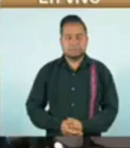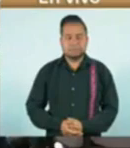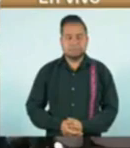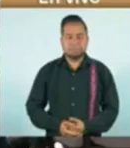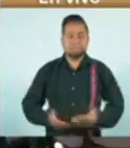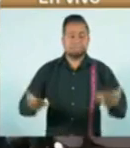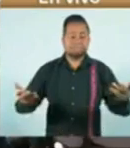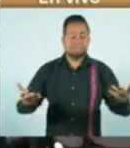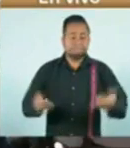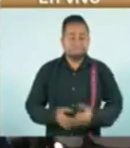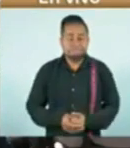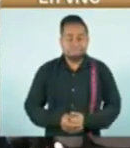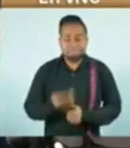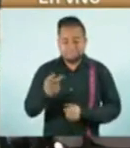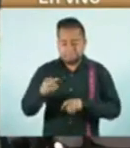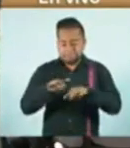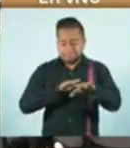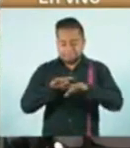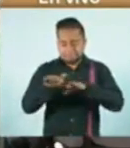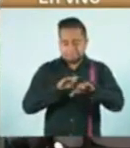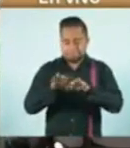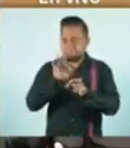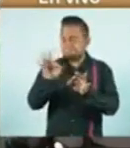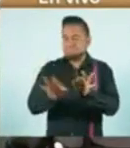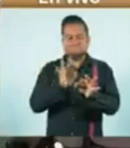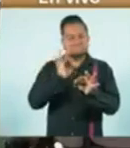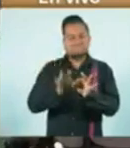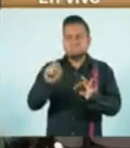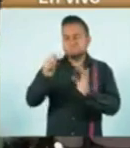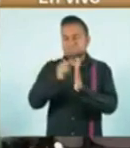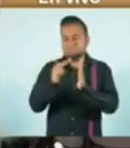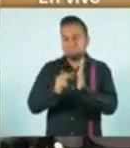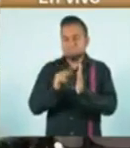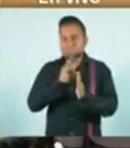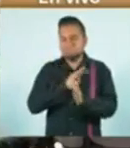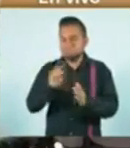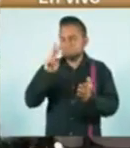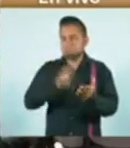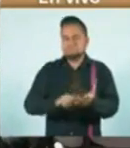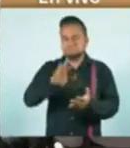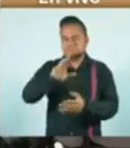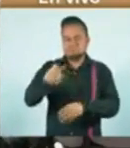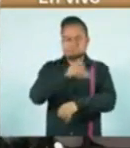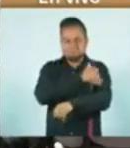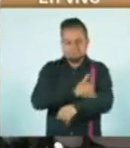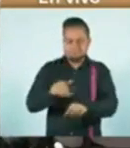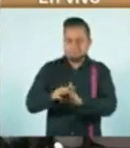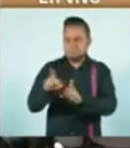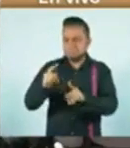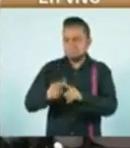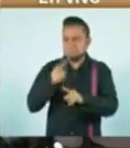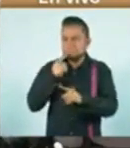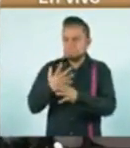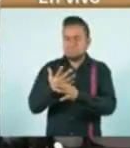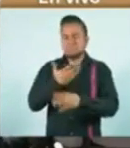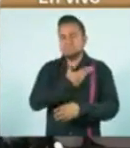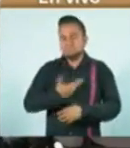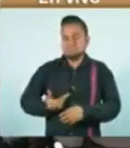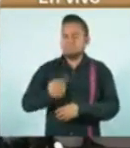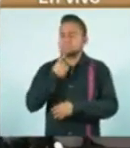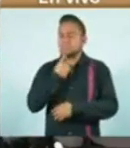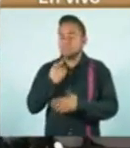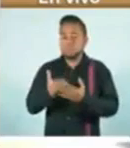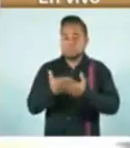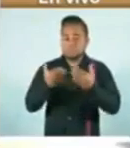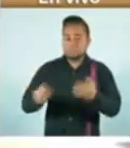Bueno, pues este es el trabajo que está concluyendo en Huatulco, más de 2.500 familias, como decía el señor presidente Obrador, que hoy